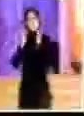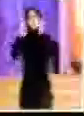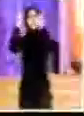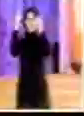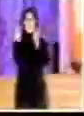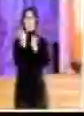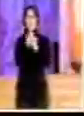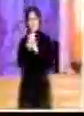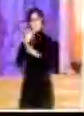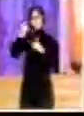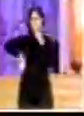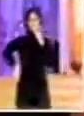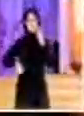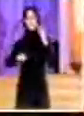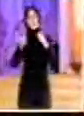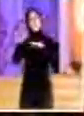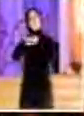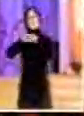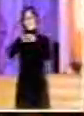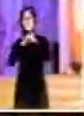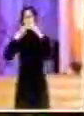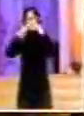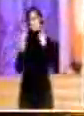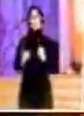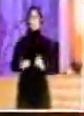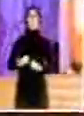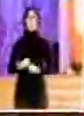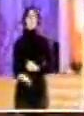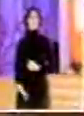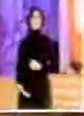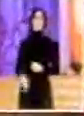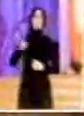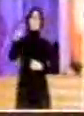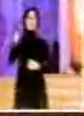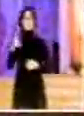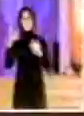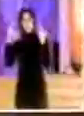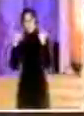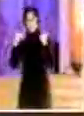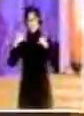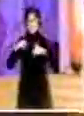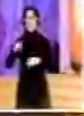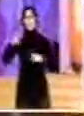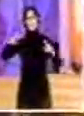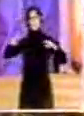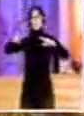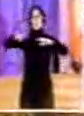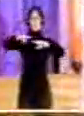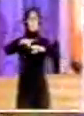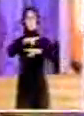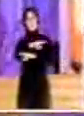muy duro, se toca el pito al ministro de Sanidad. ¿Cómo han sido tan cobarde, tanto